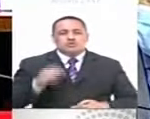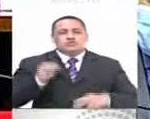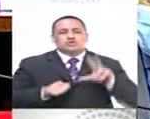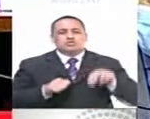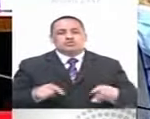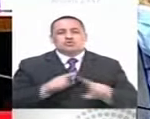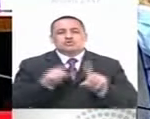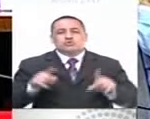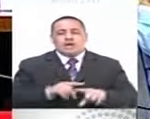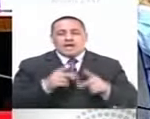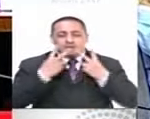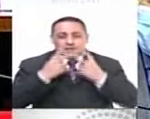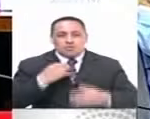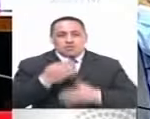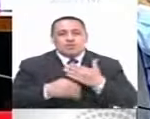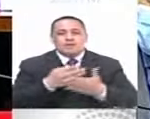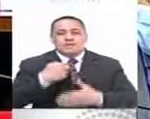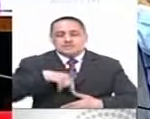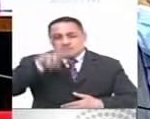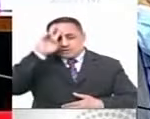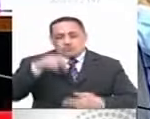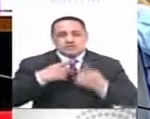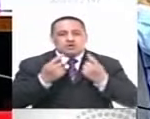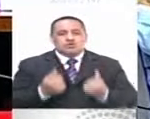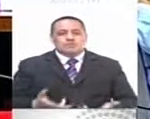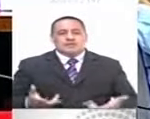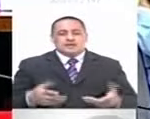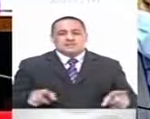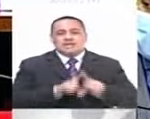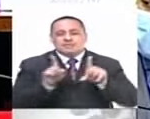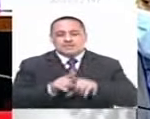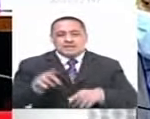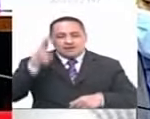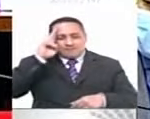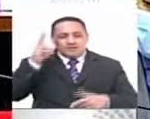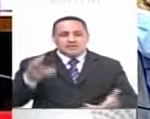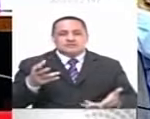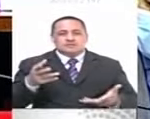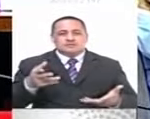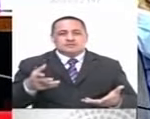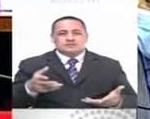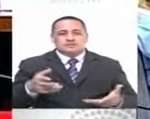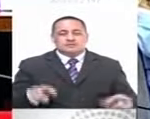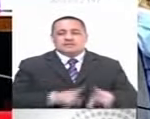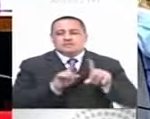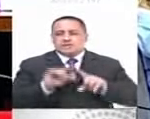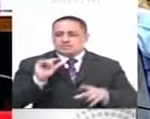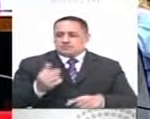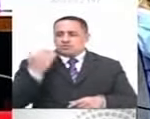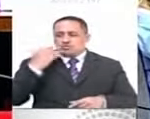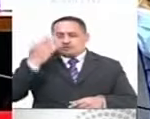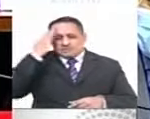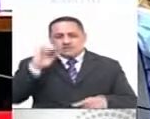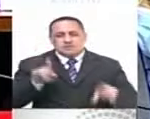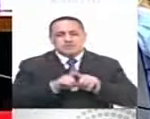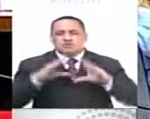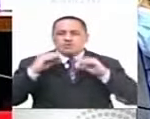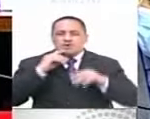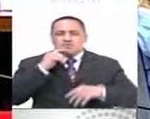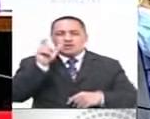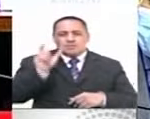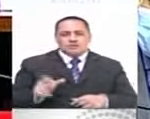hablamos de la marcha del país, de la economía, de la confianza. Hace pocos días he hablado con una